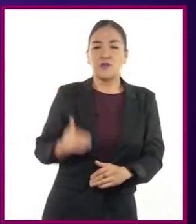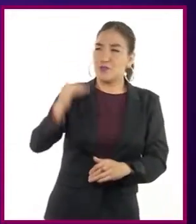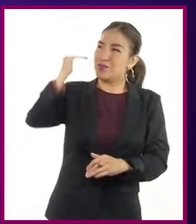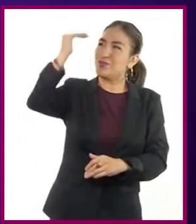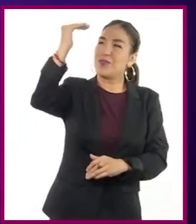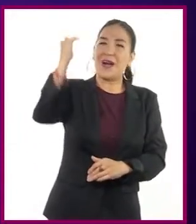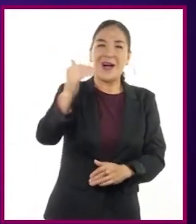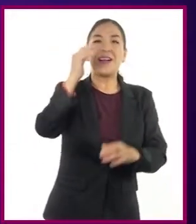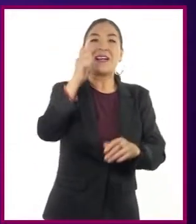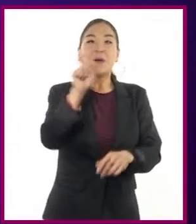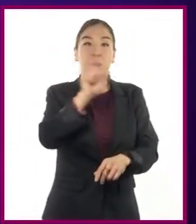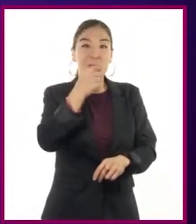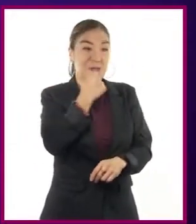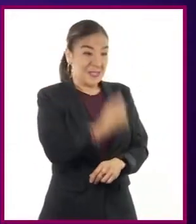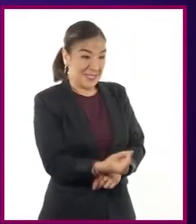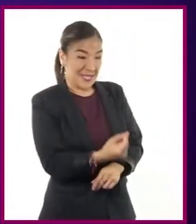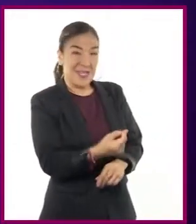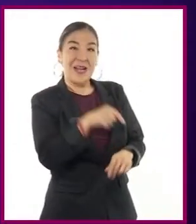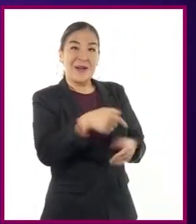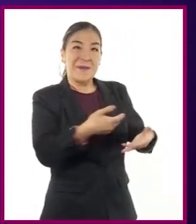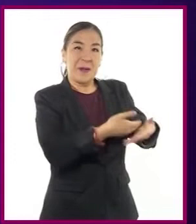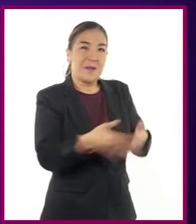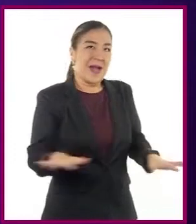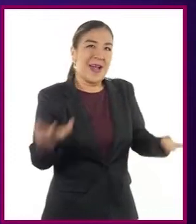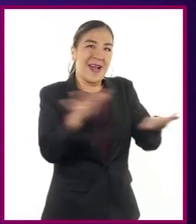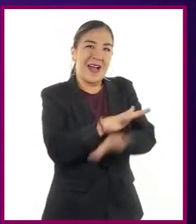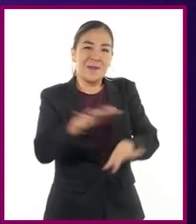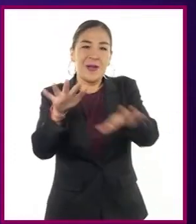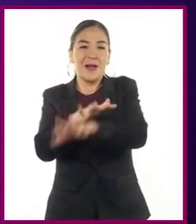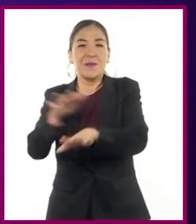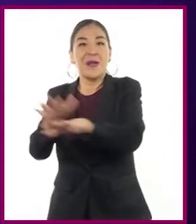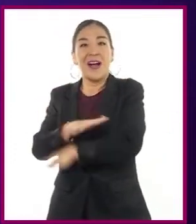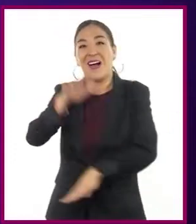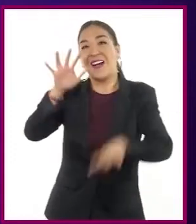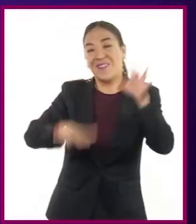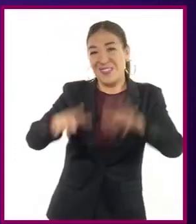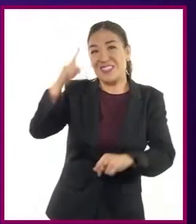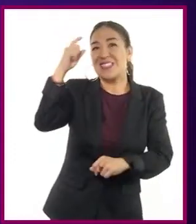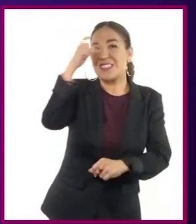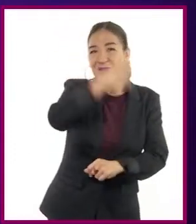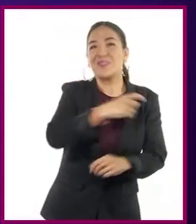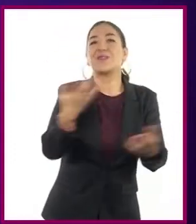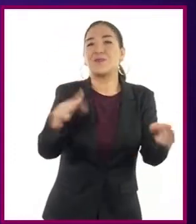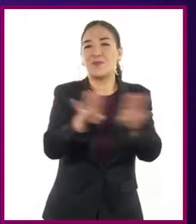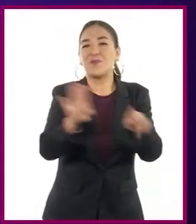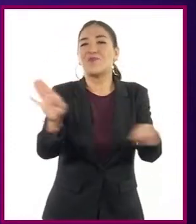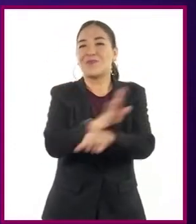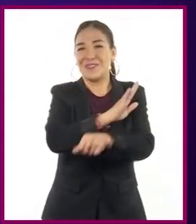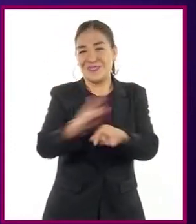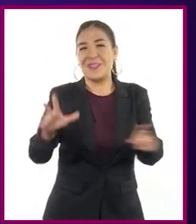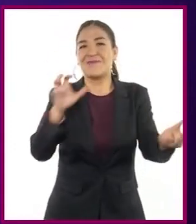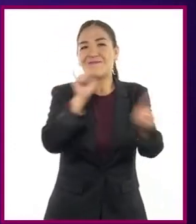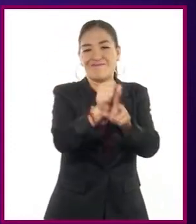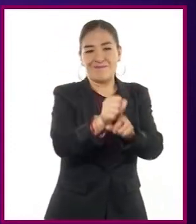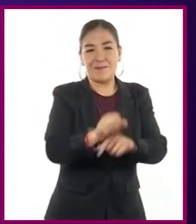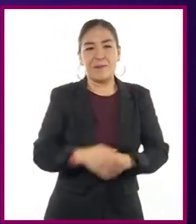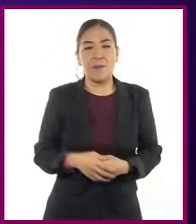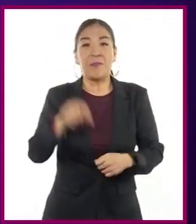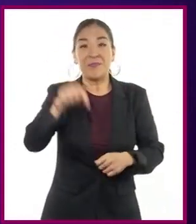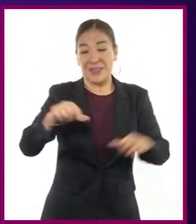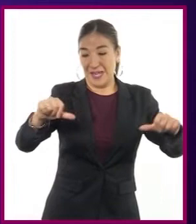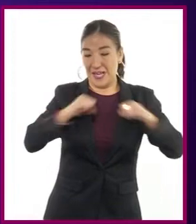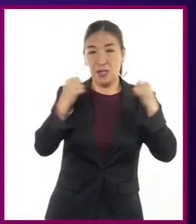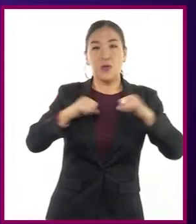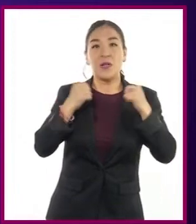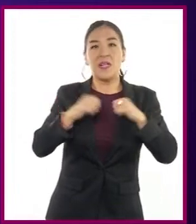cuando éramos niños también cambian, se vuelven más complejas y a veces más difíciles de satisfacer. En la adolescencia